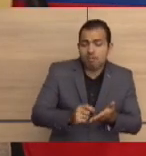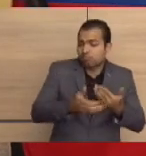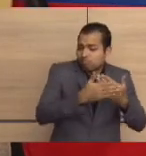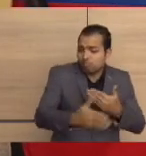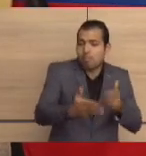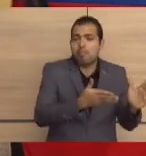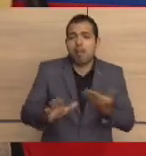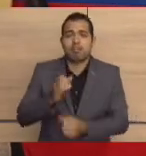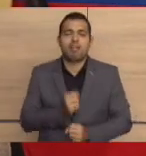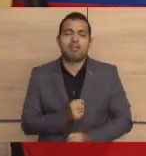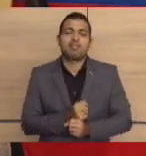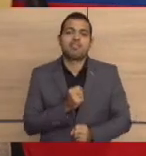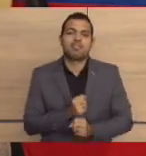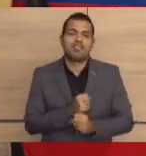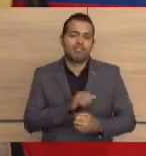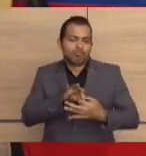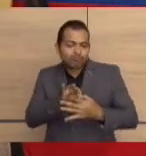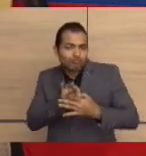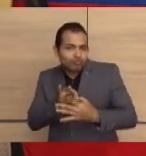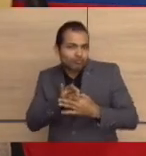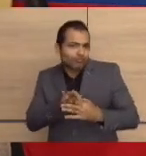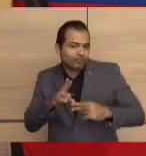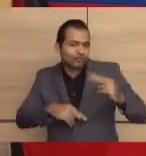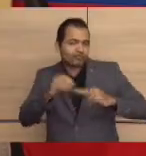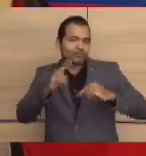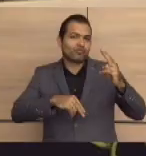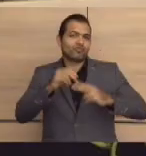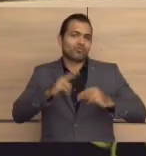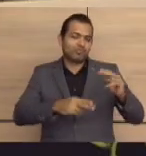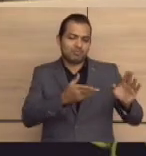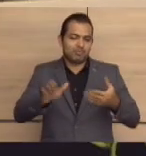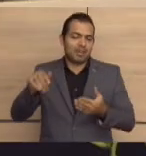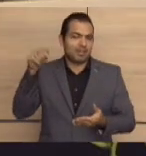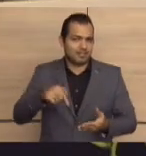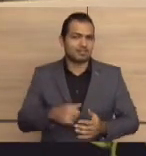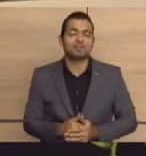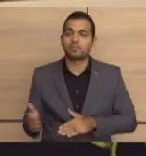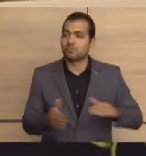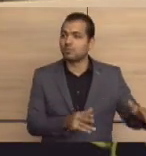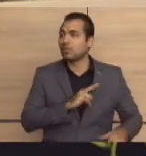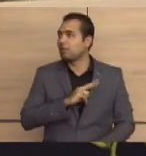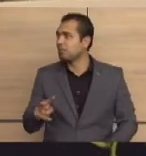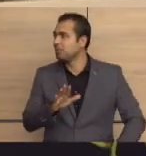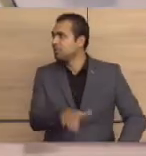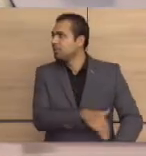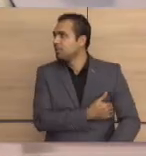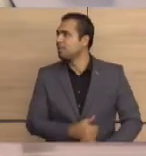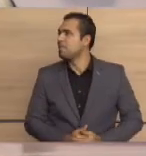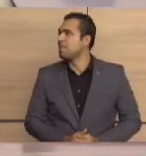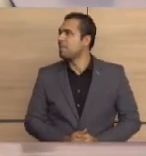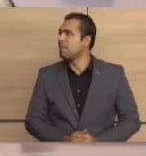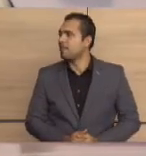construiremos con ustedes. Entonces, muy atentamente escuchemos a nuestra viceministra. Gracias, ministra, y gracias a todos